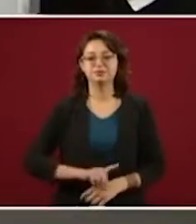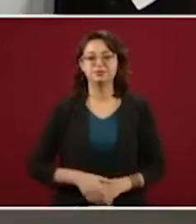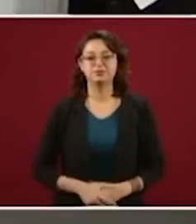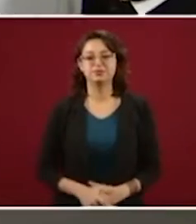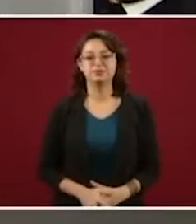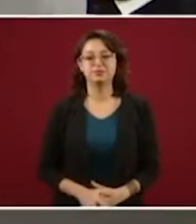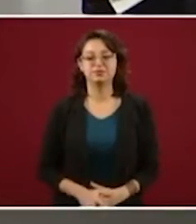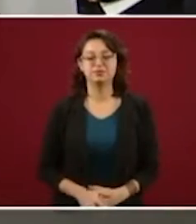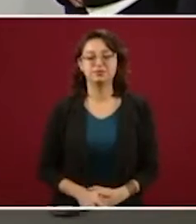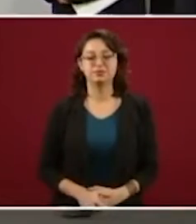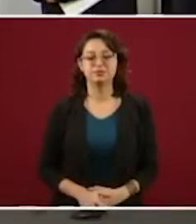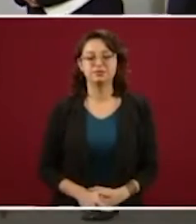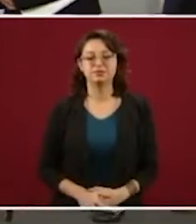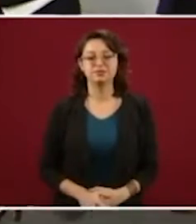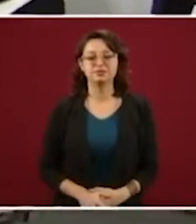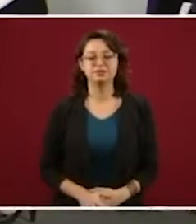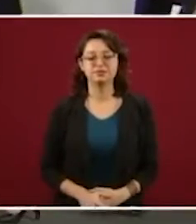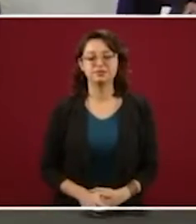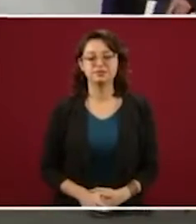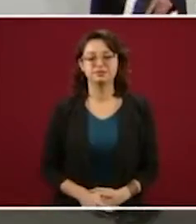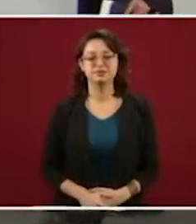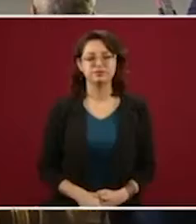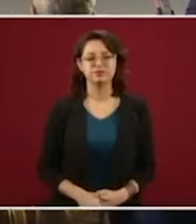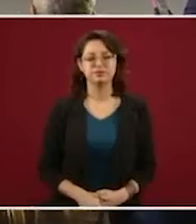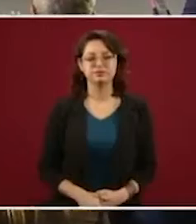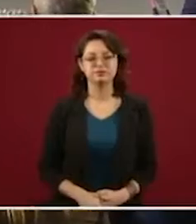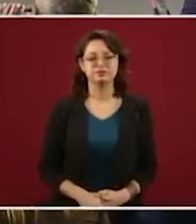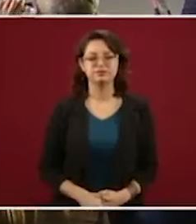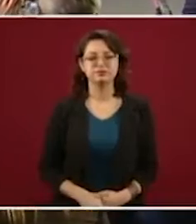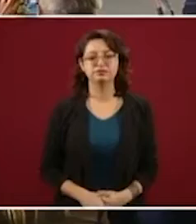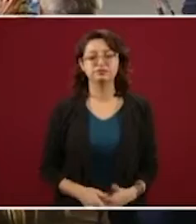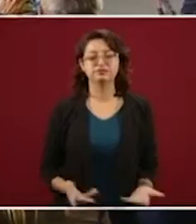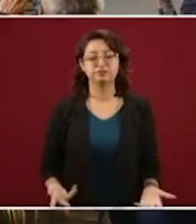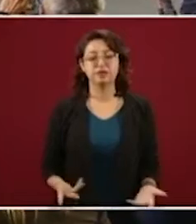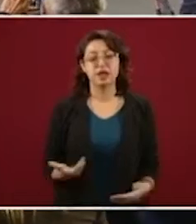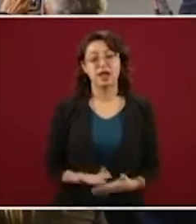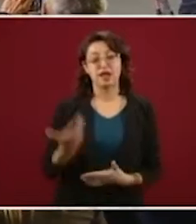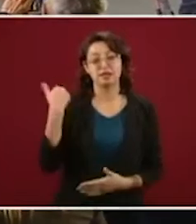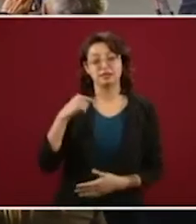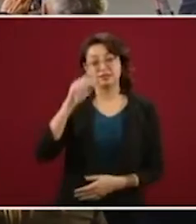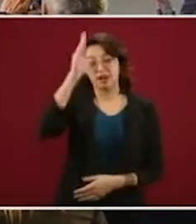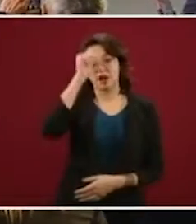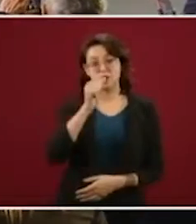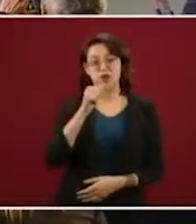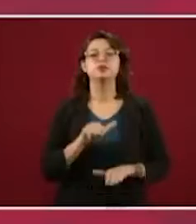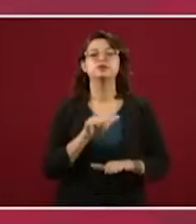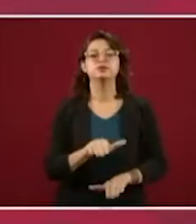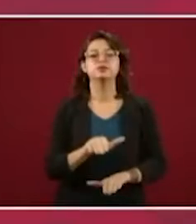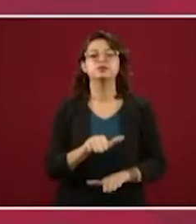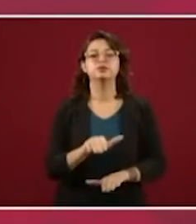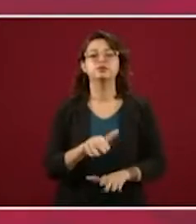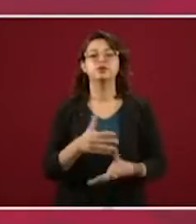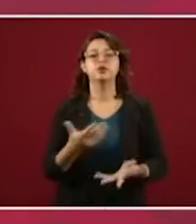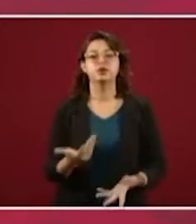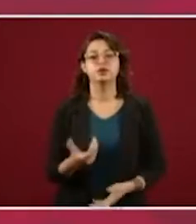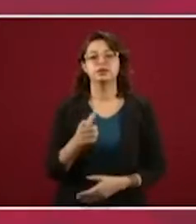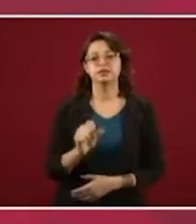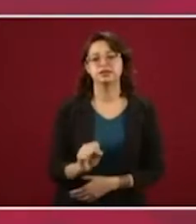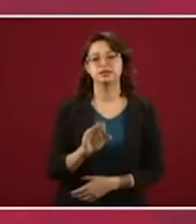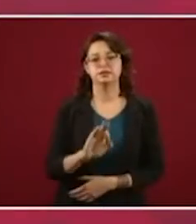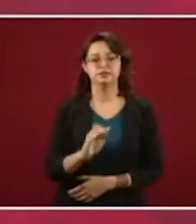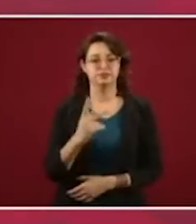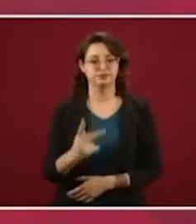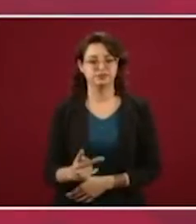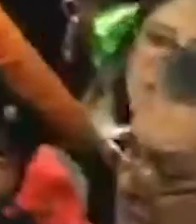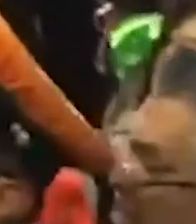El gobierno mexicano garantiza el abasto de medicamentos contra el cáncer, aseguró el presidente Andrés Manuel López Obrador. Este jueves, en la conferencia matutina